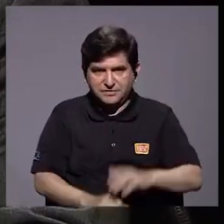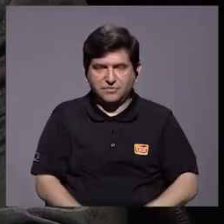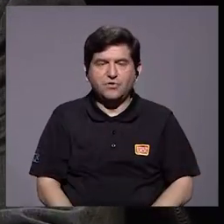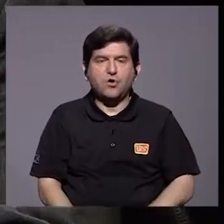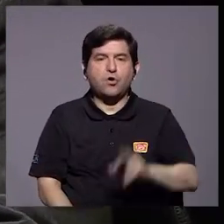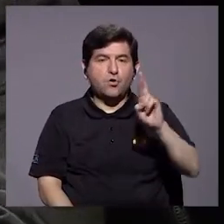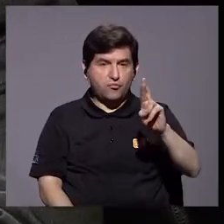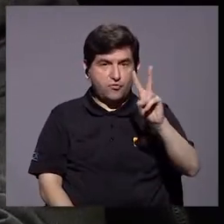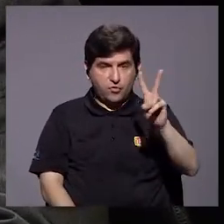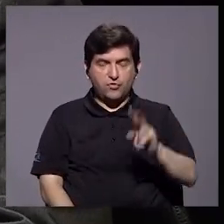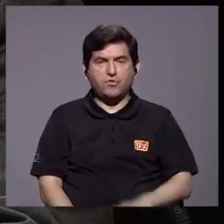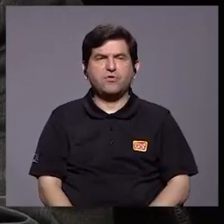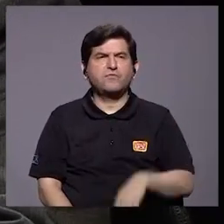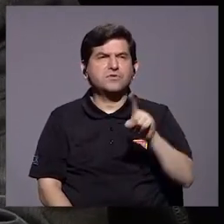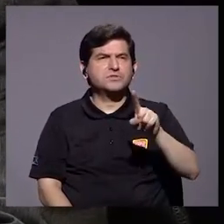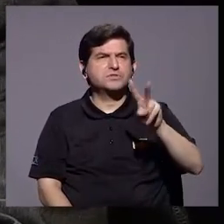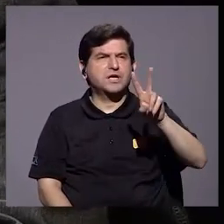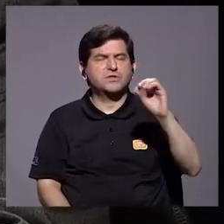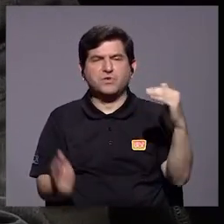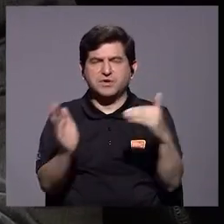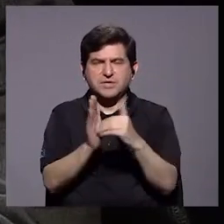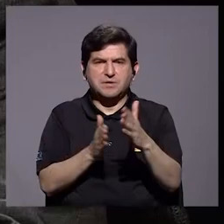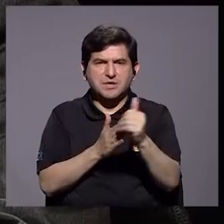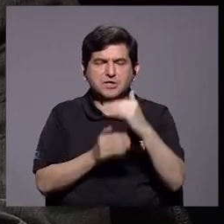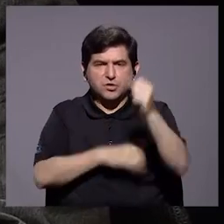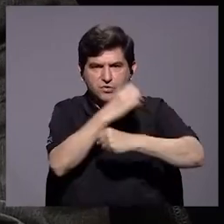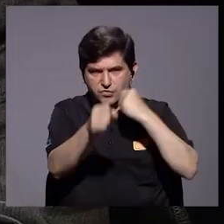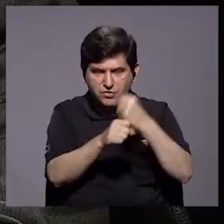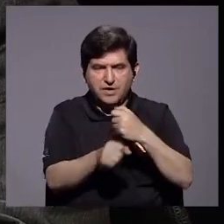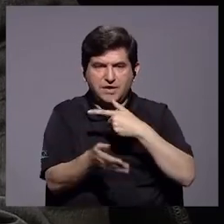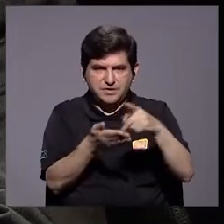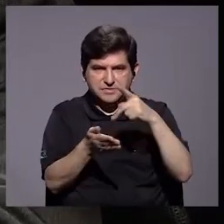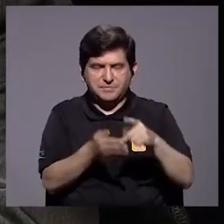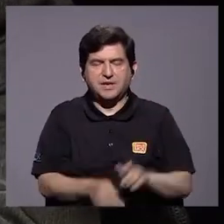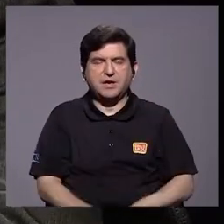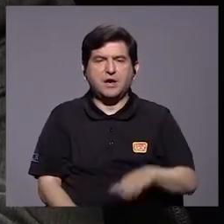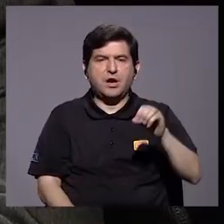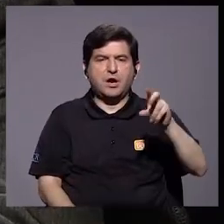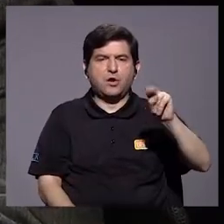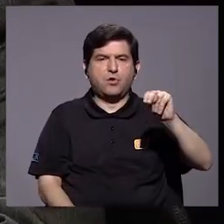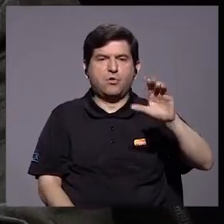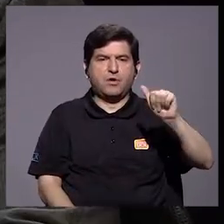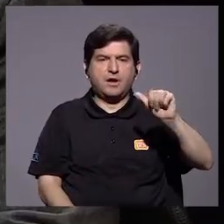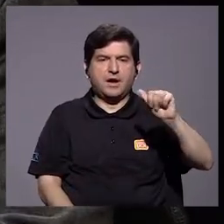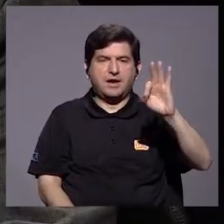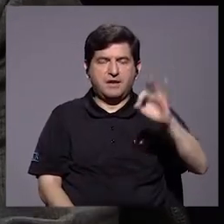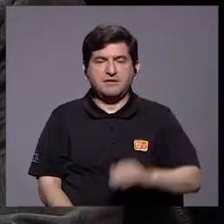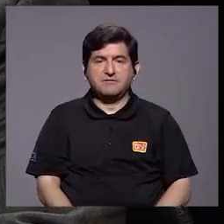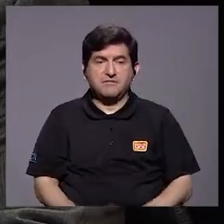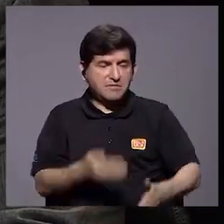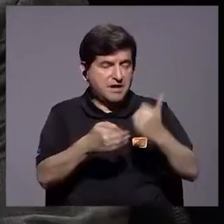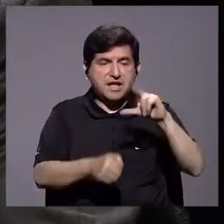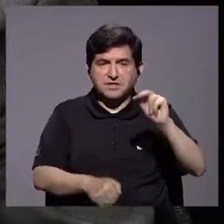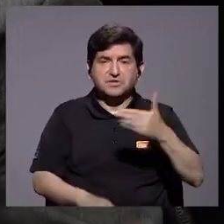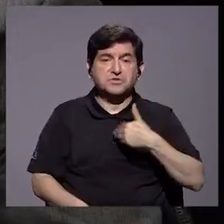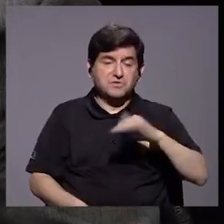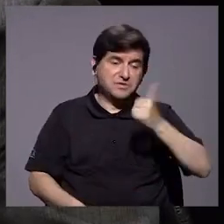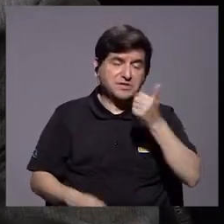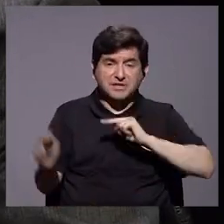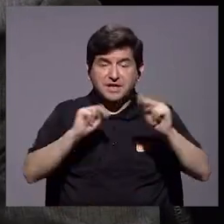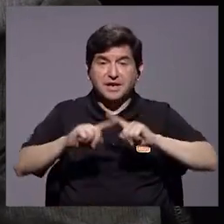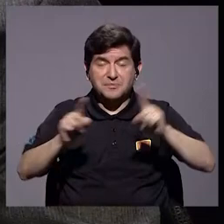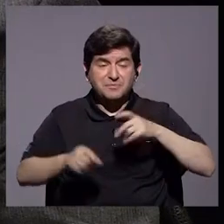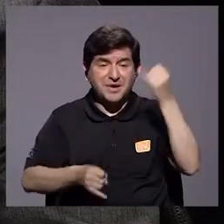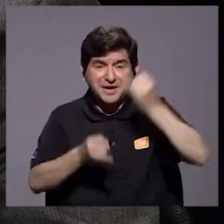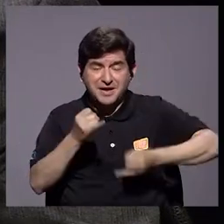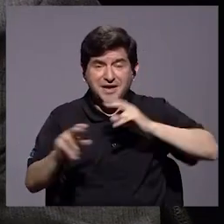villalobos gana 120 mil dólares al año pagado por la concacaf antes de eso no existía tenían otros negocios pero al acabárseles un